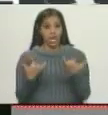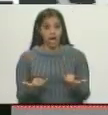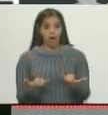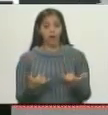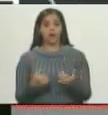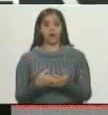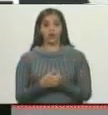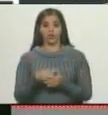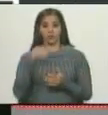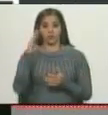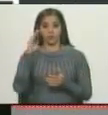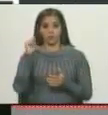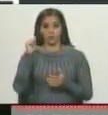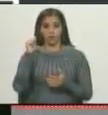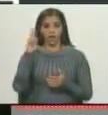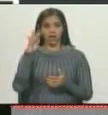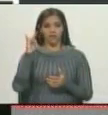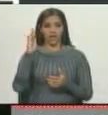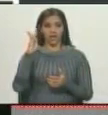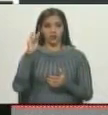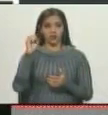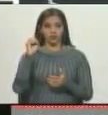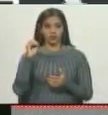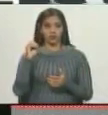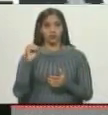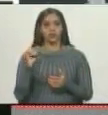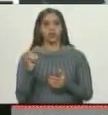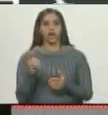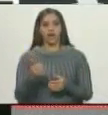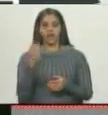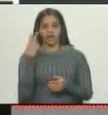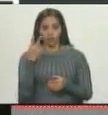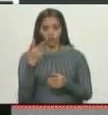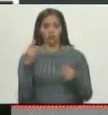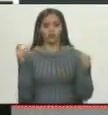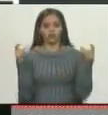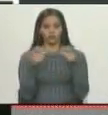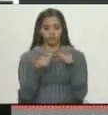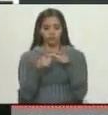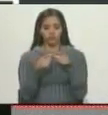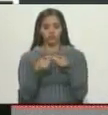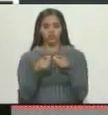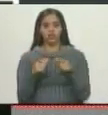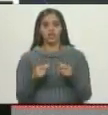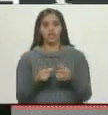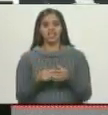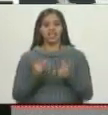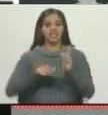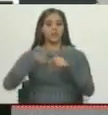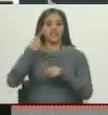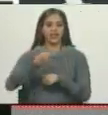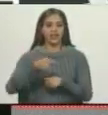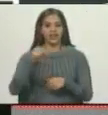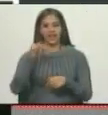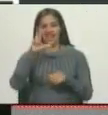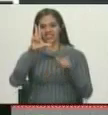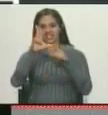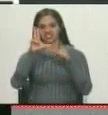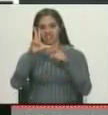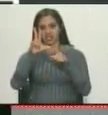Barbados ha habido dos jornadas y la de mañana era la tercera jornada,